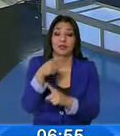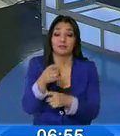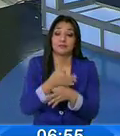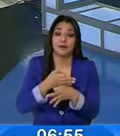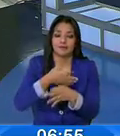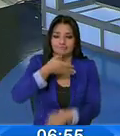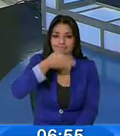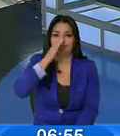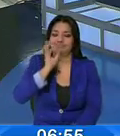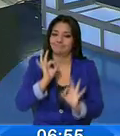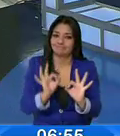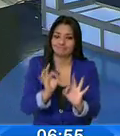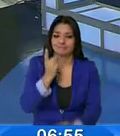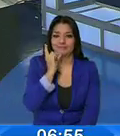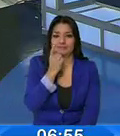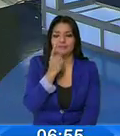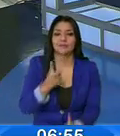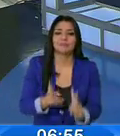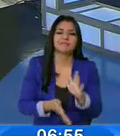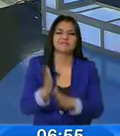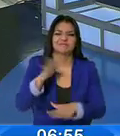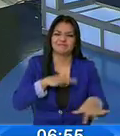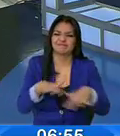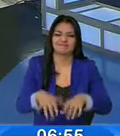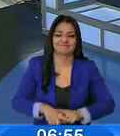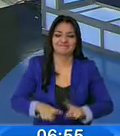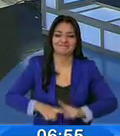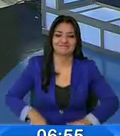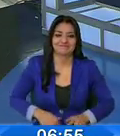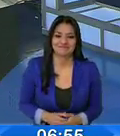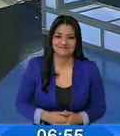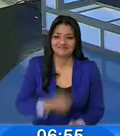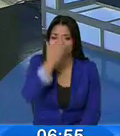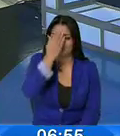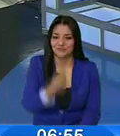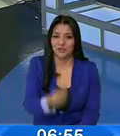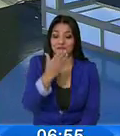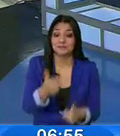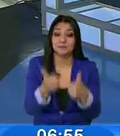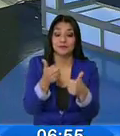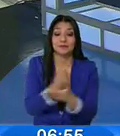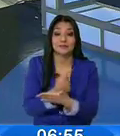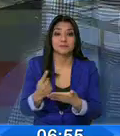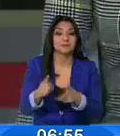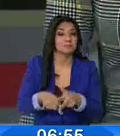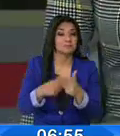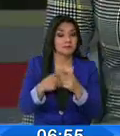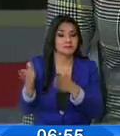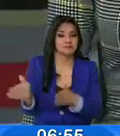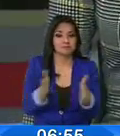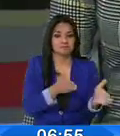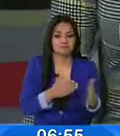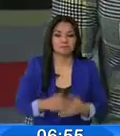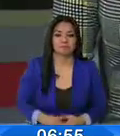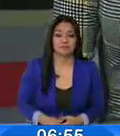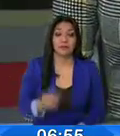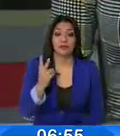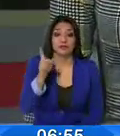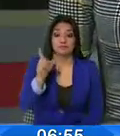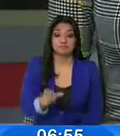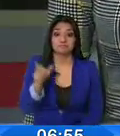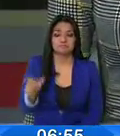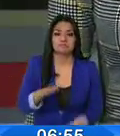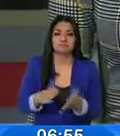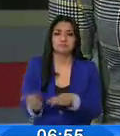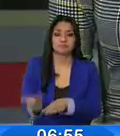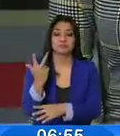cafecito, desayunar bien y salir para adelante. Les deseamos una excelente semana y así iniciamos. Les contamos que dos hombres murieron y tres resultaron